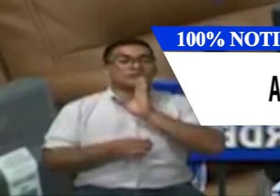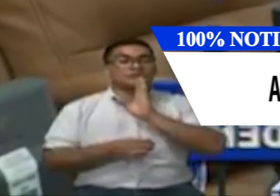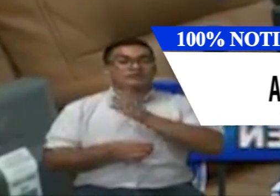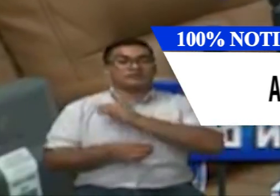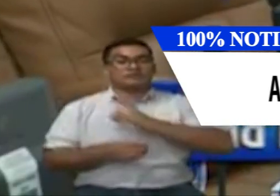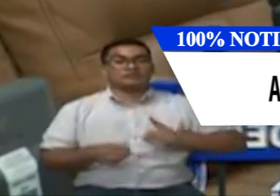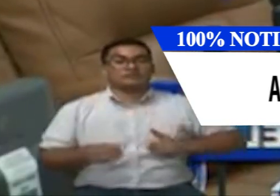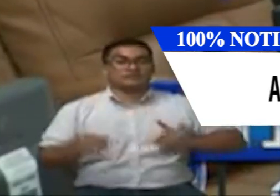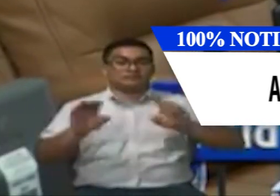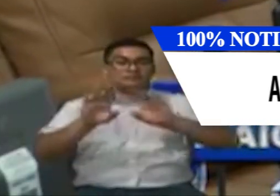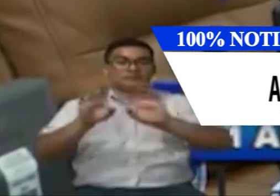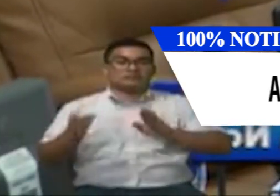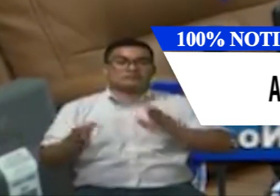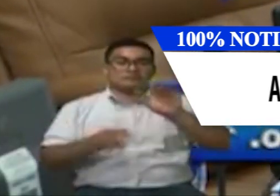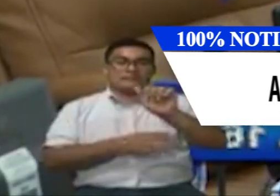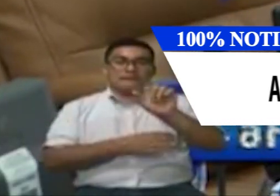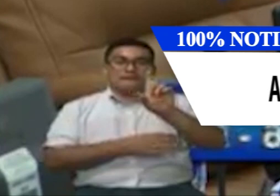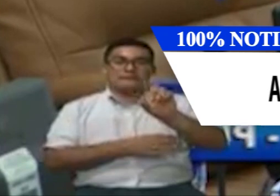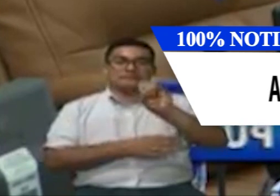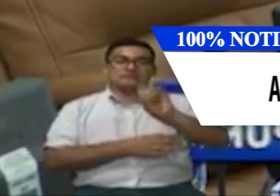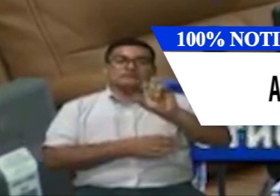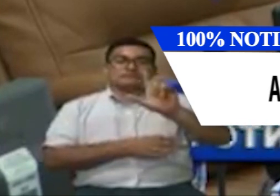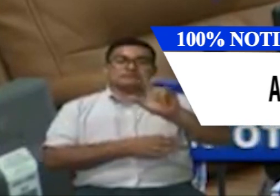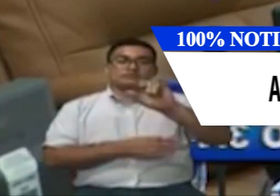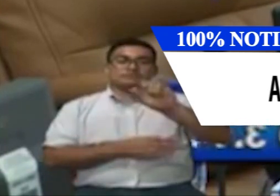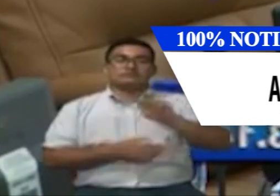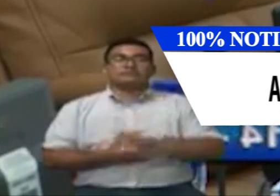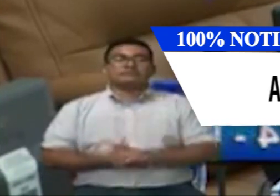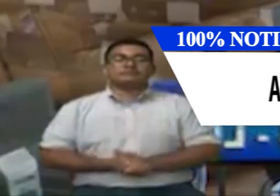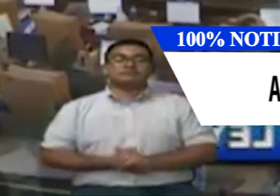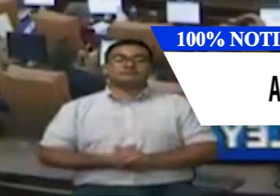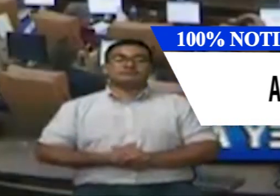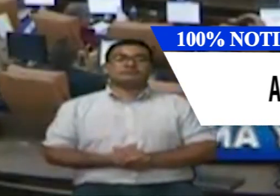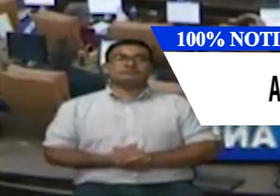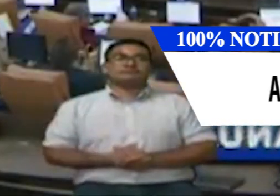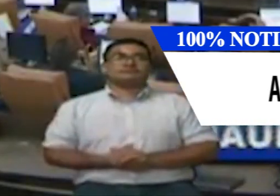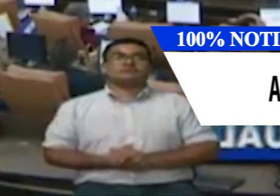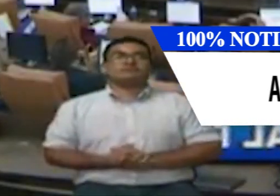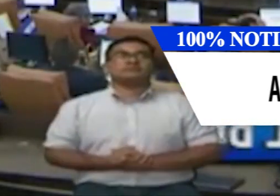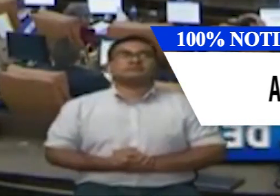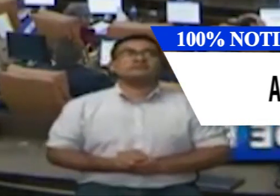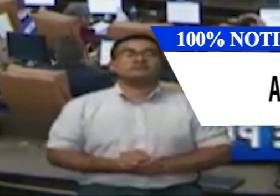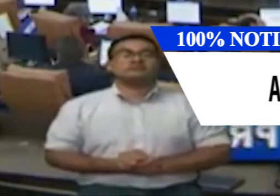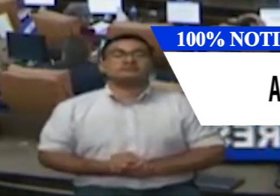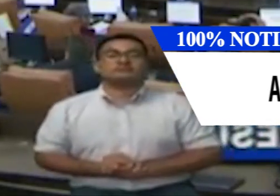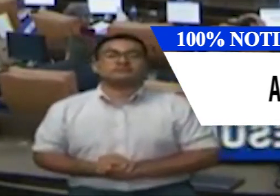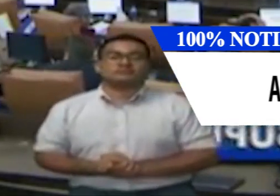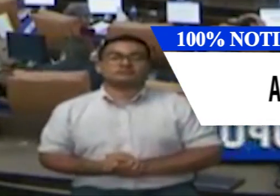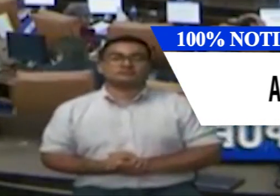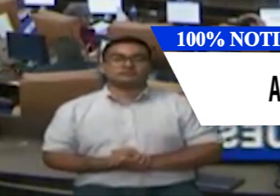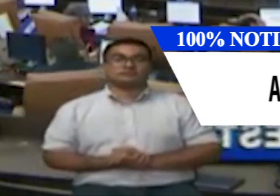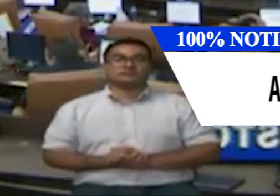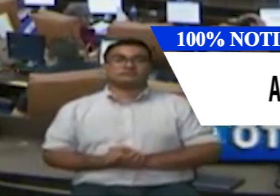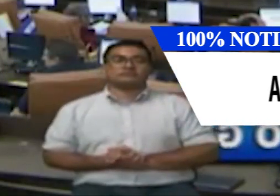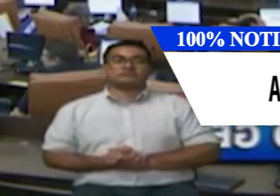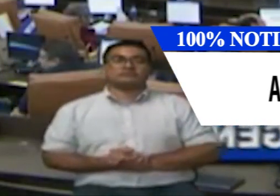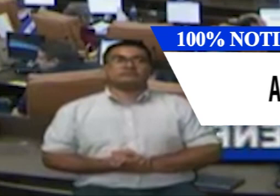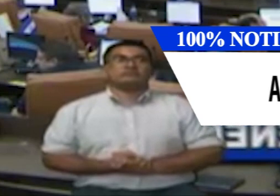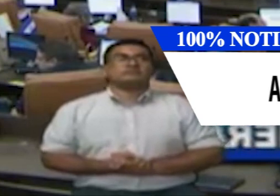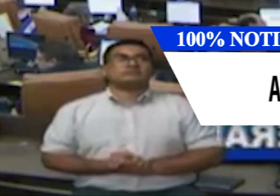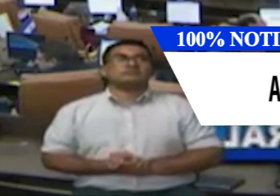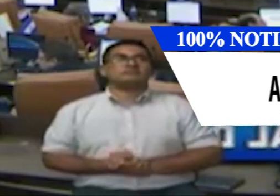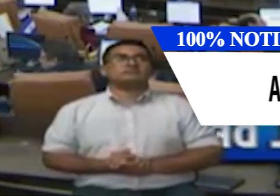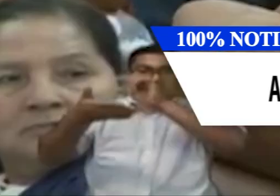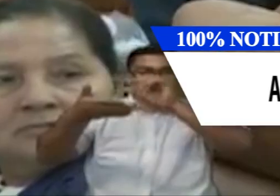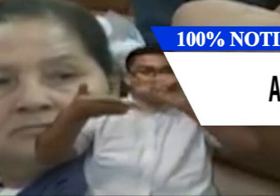del presupuesto general de la República, el cual supera los 80 mil millones de córdobas en gastos totales para el